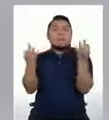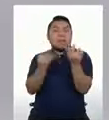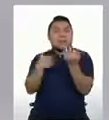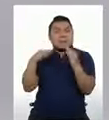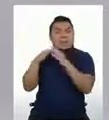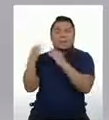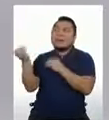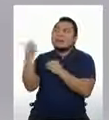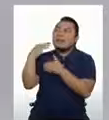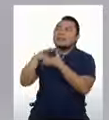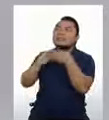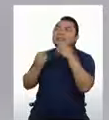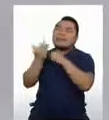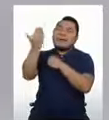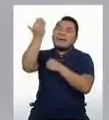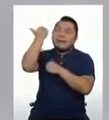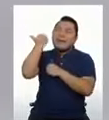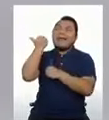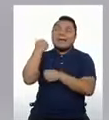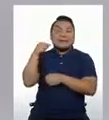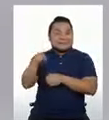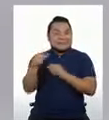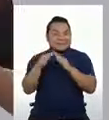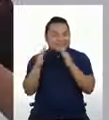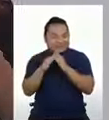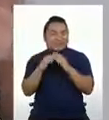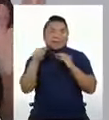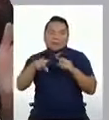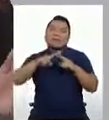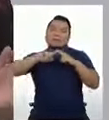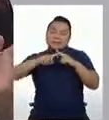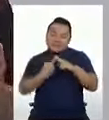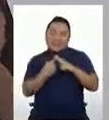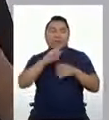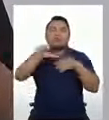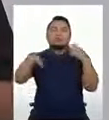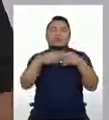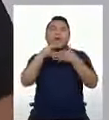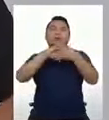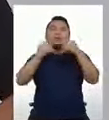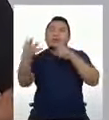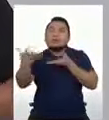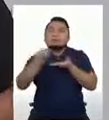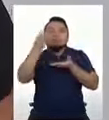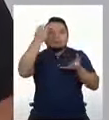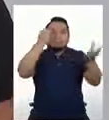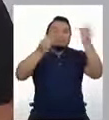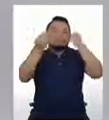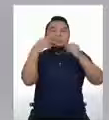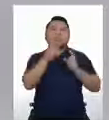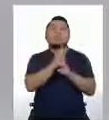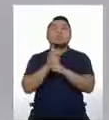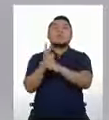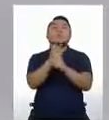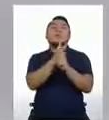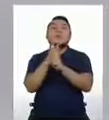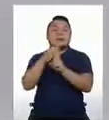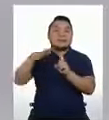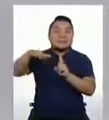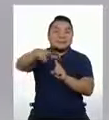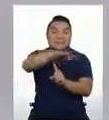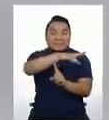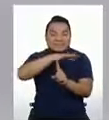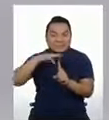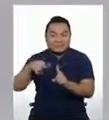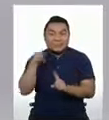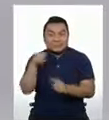casa u otra persona cercana. Y esto nos servirá para comenzar una recopilación de historias sobre el cuidado de la naturaleza. Para poder